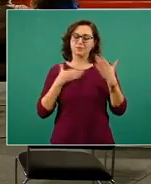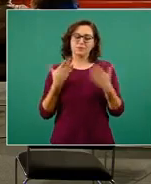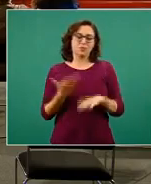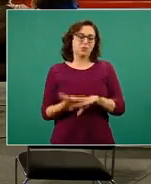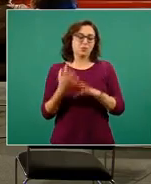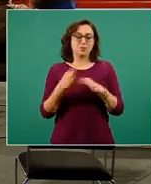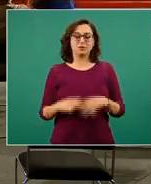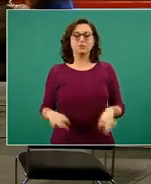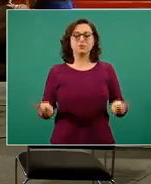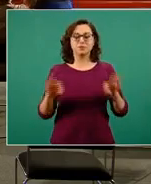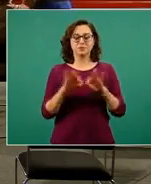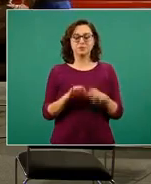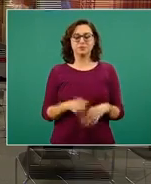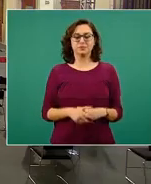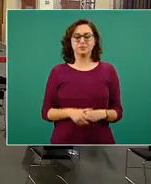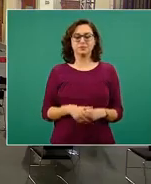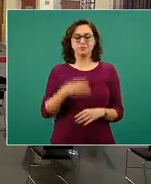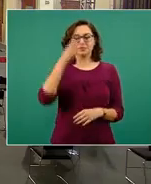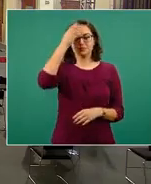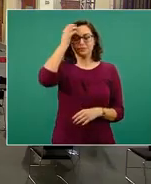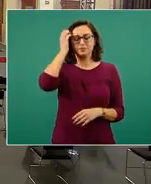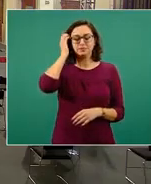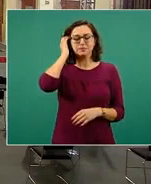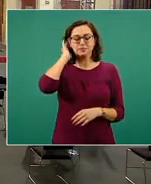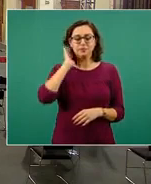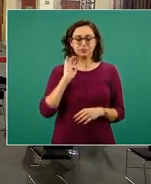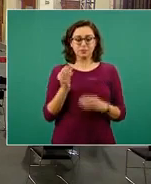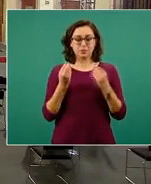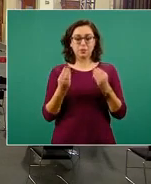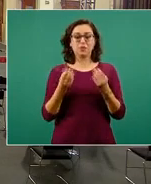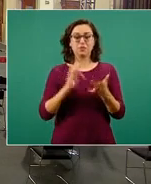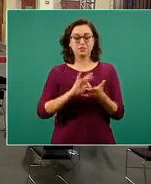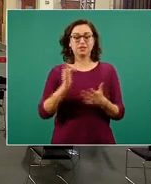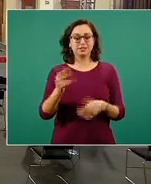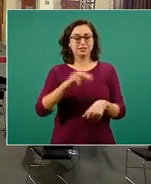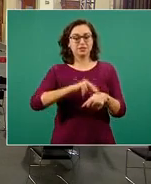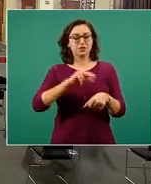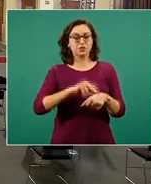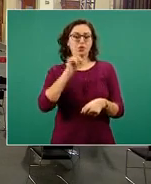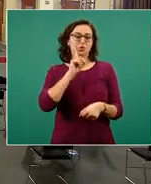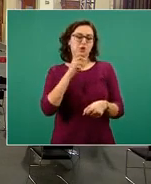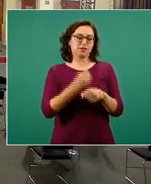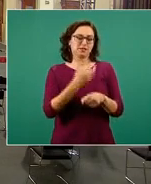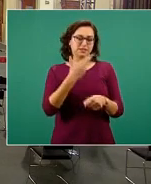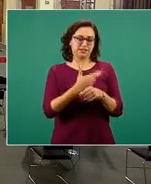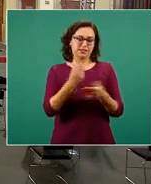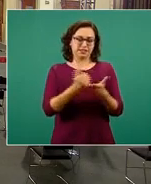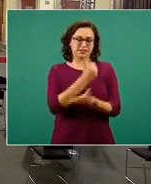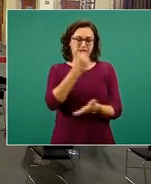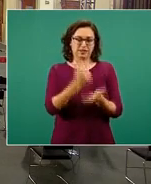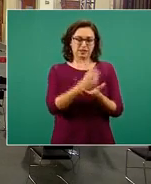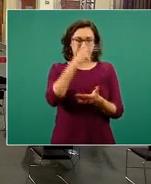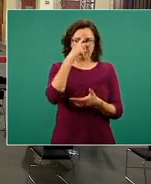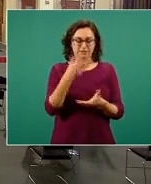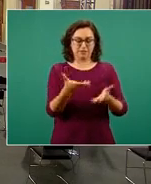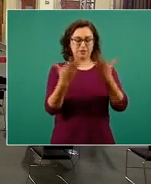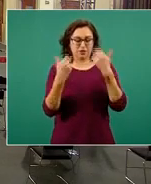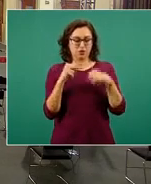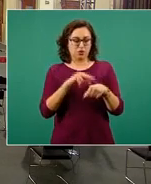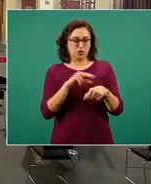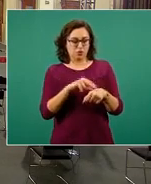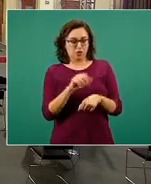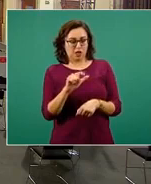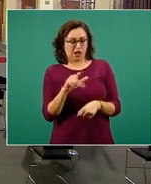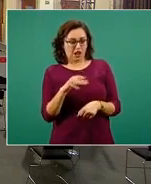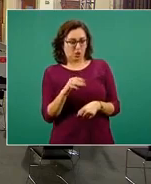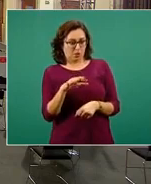Muchas gracias, doctora. López Arellano, secretaria de Salud de la Ciudad de México. Doctora Lumía, si quiere abordar, por favor, la opinión del